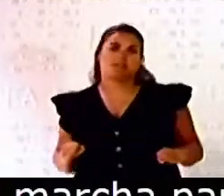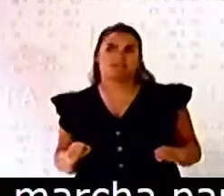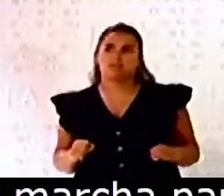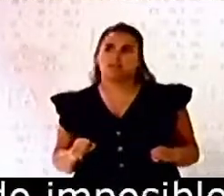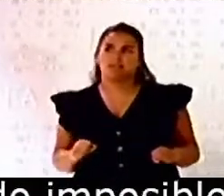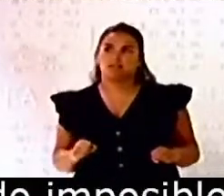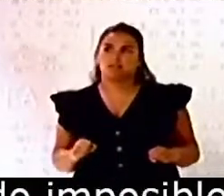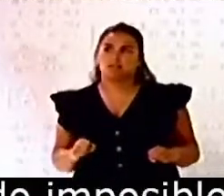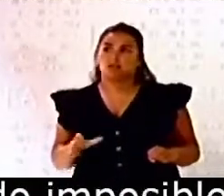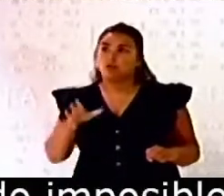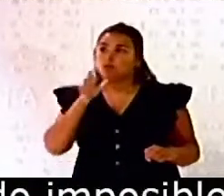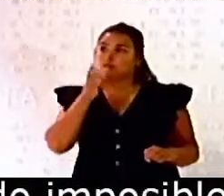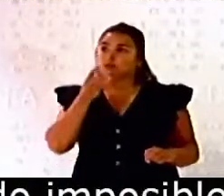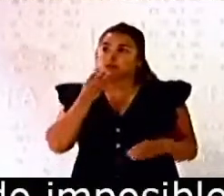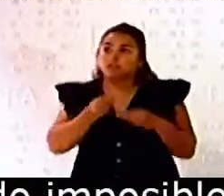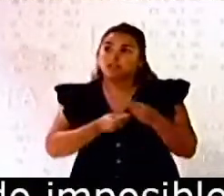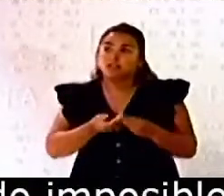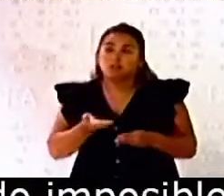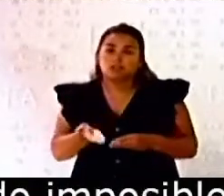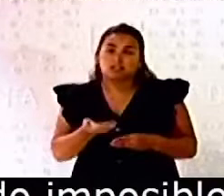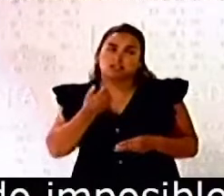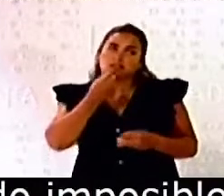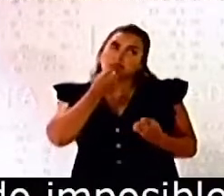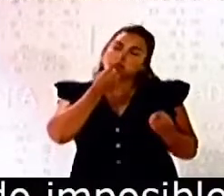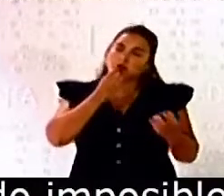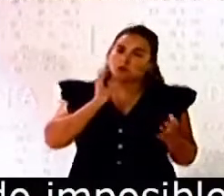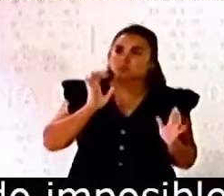uno cuando está en esta orilla puede decir, bueno, pues,